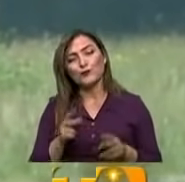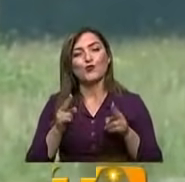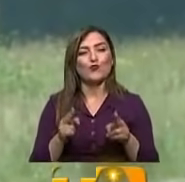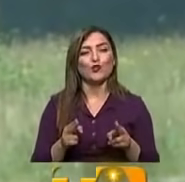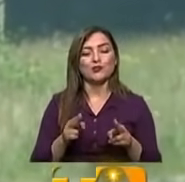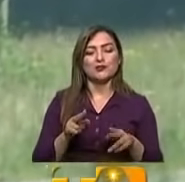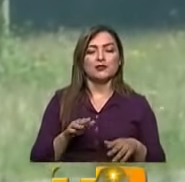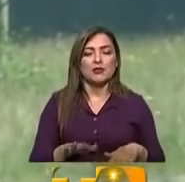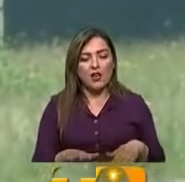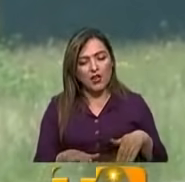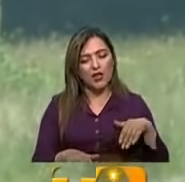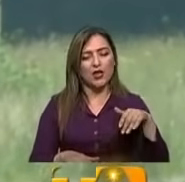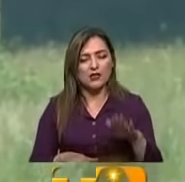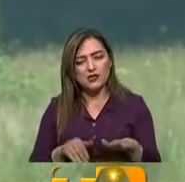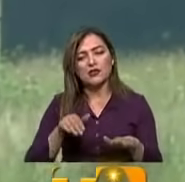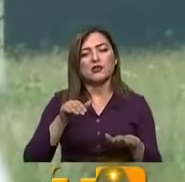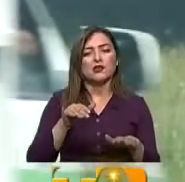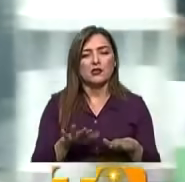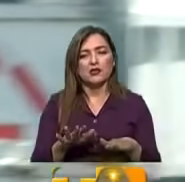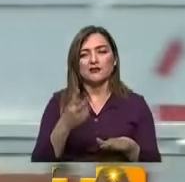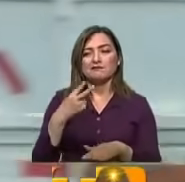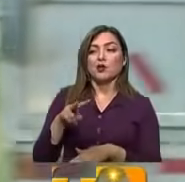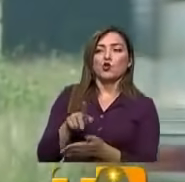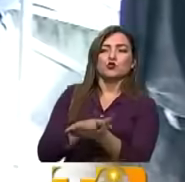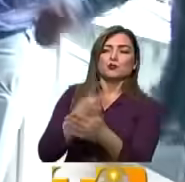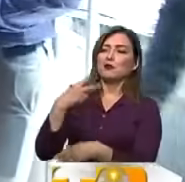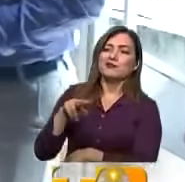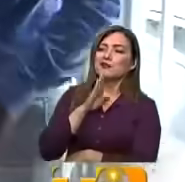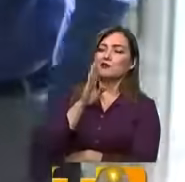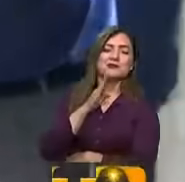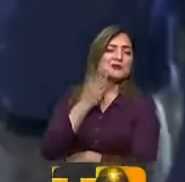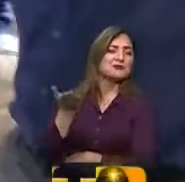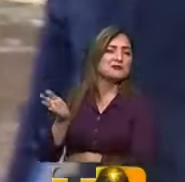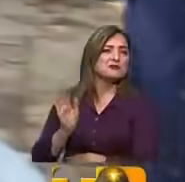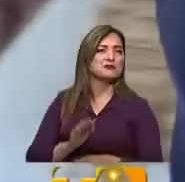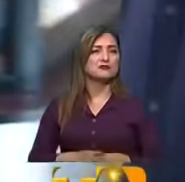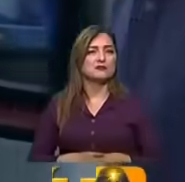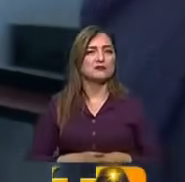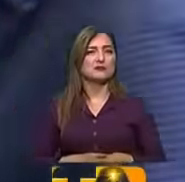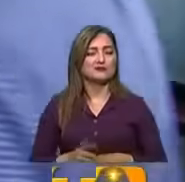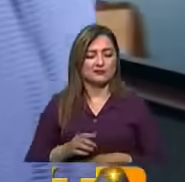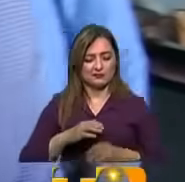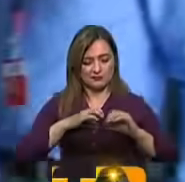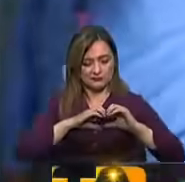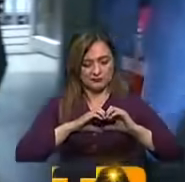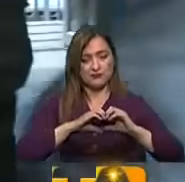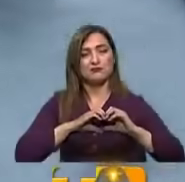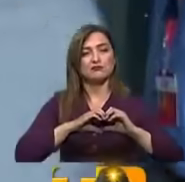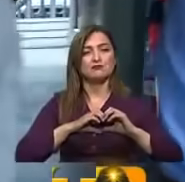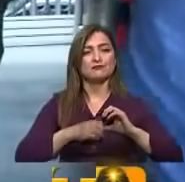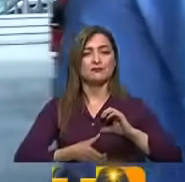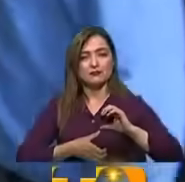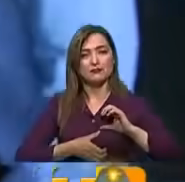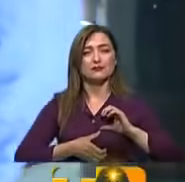tanto caminar se han vuelto ya parte del paisaje. Javier está roto por dentro. Él tenía